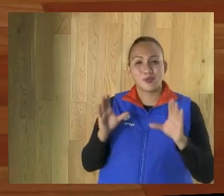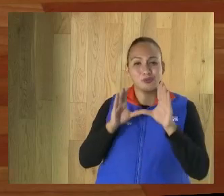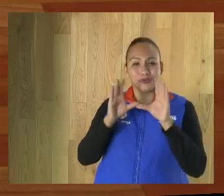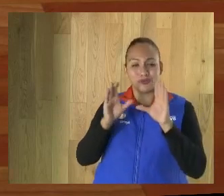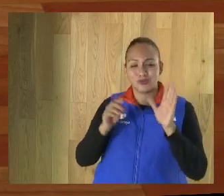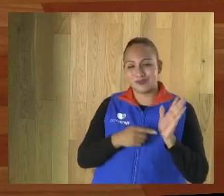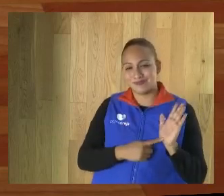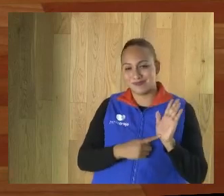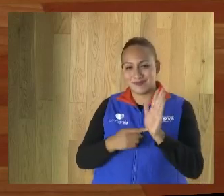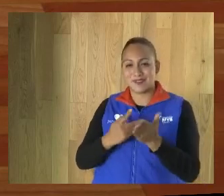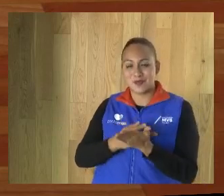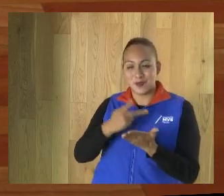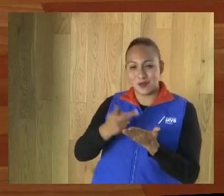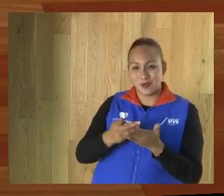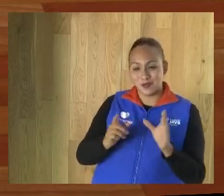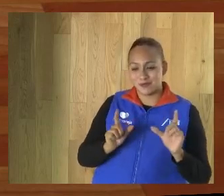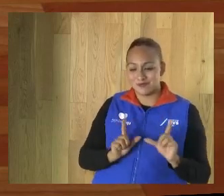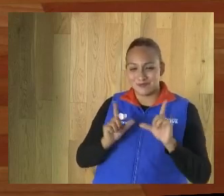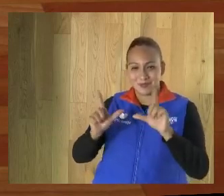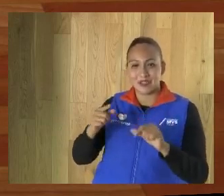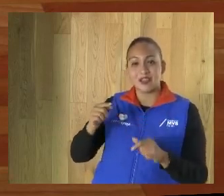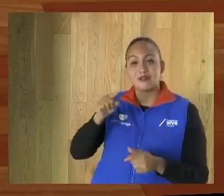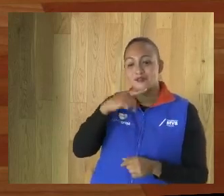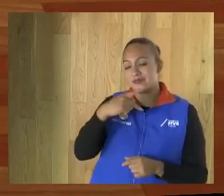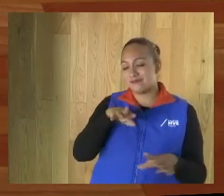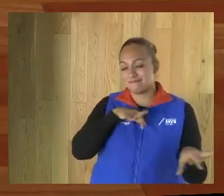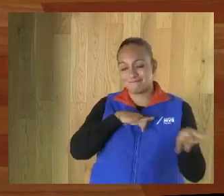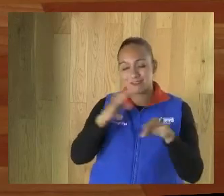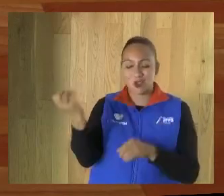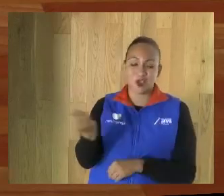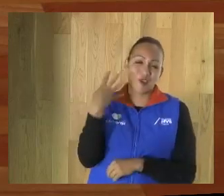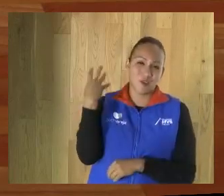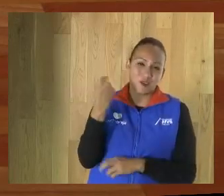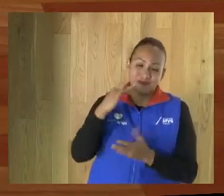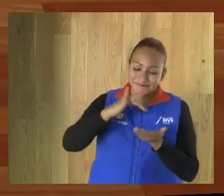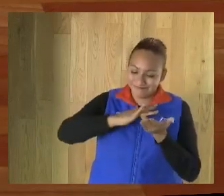Y esto finalmente pues nos va a dar indicadores que la reputación es algo constante, es dinámico, porque